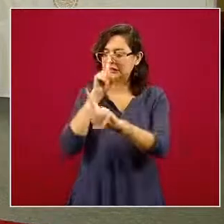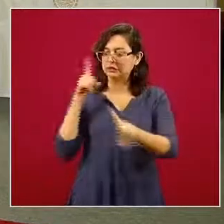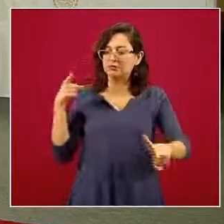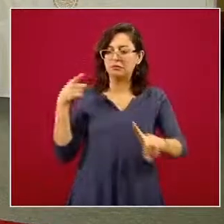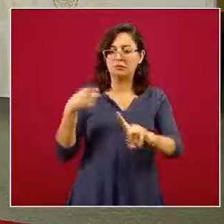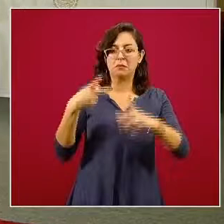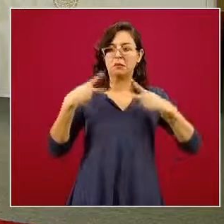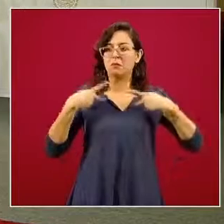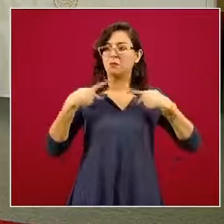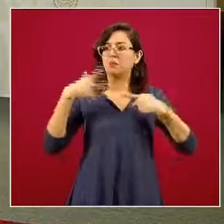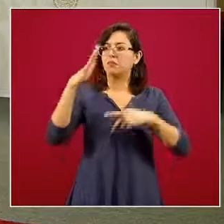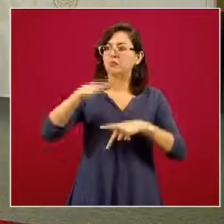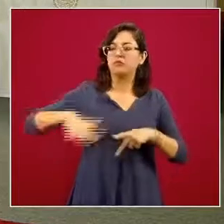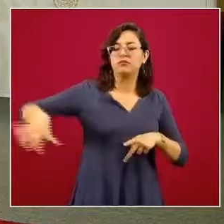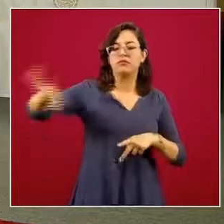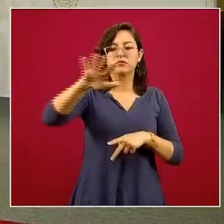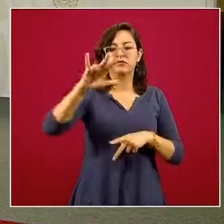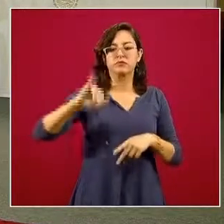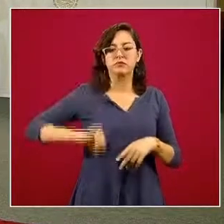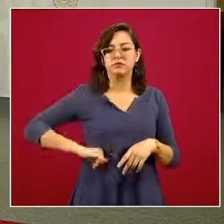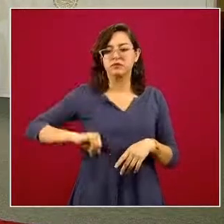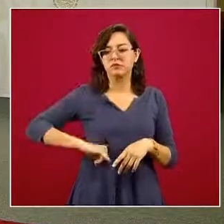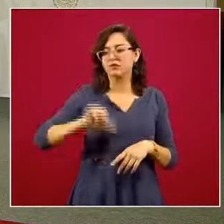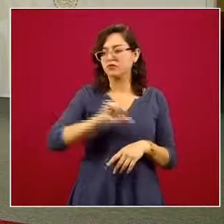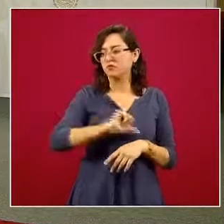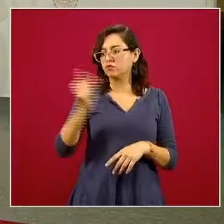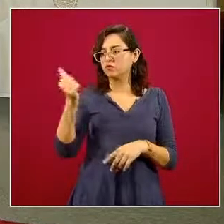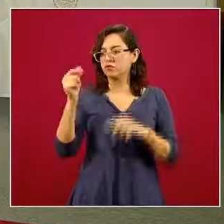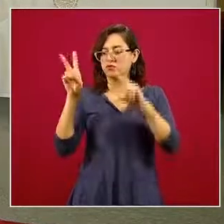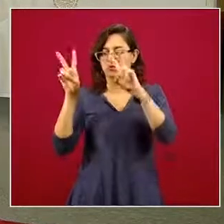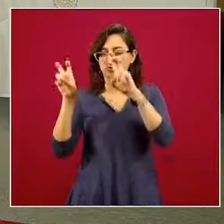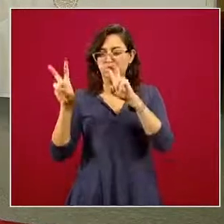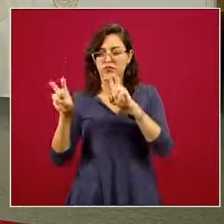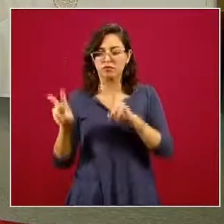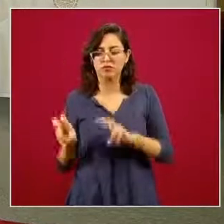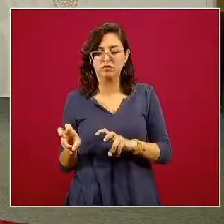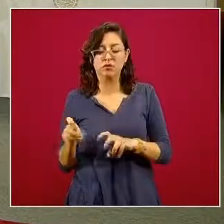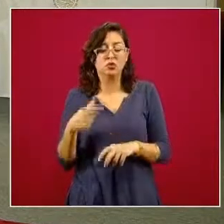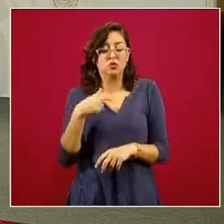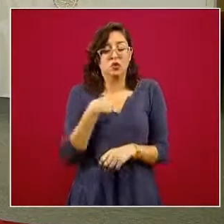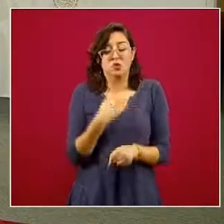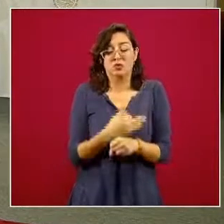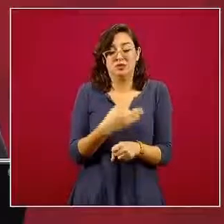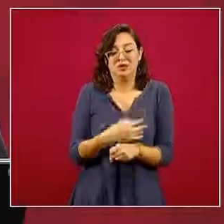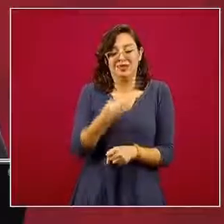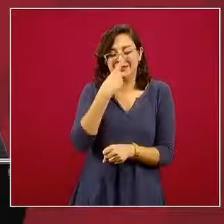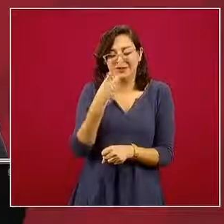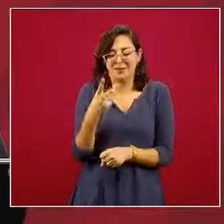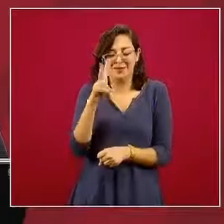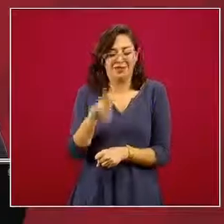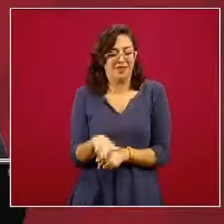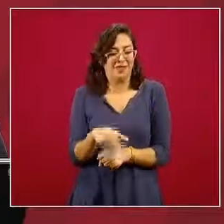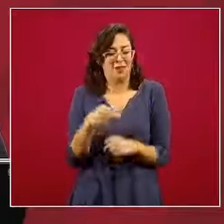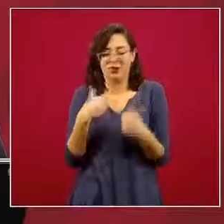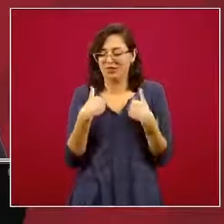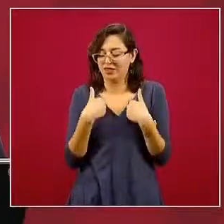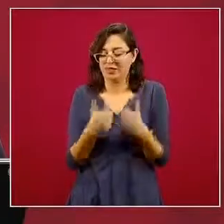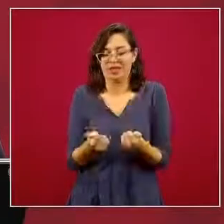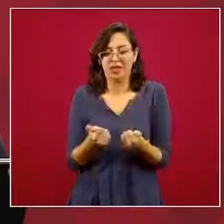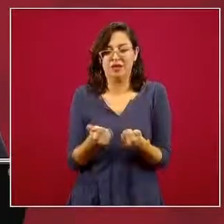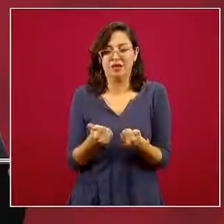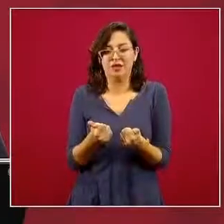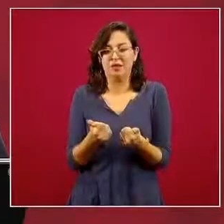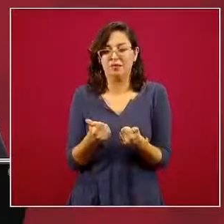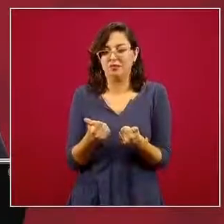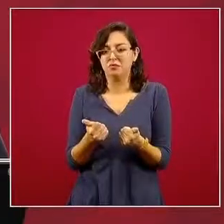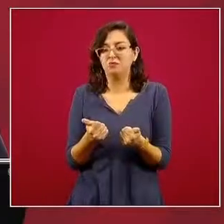del interés público hacia otros temas muy puntuales. Lo digo porque me cuesta trabajo visualizar,